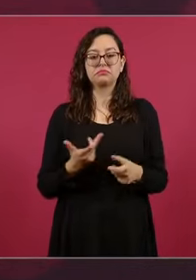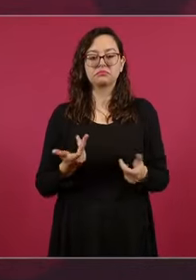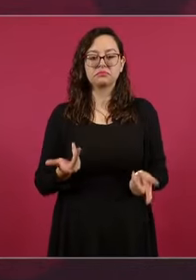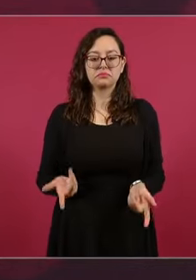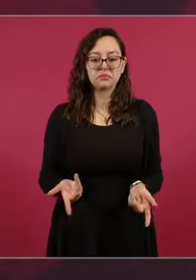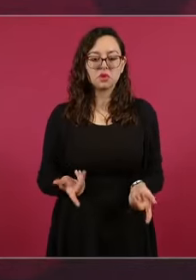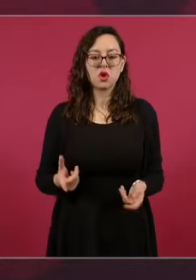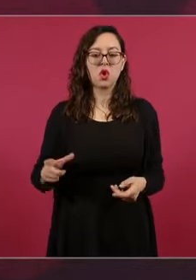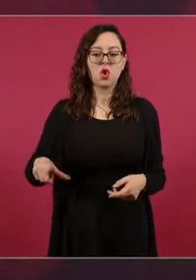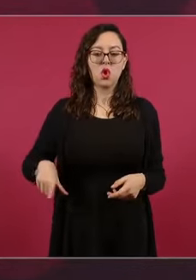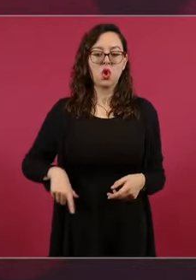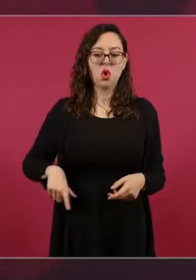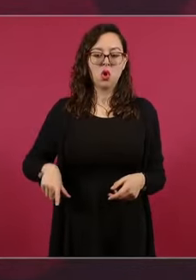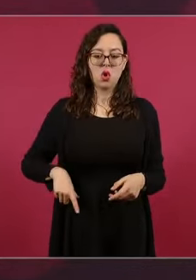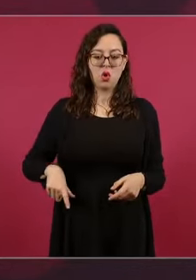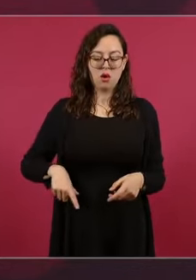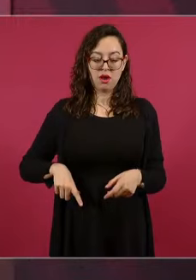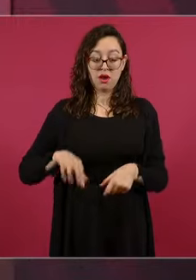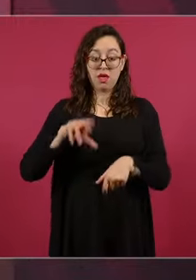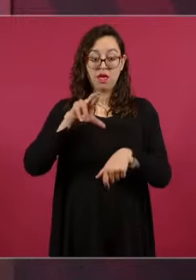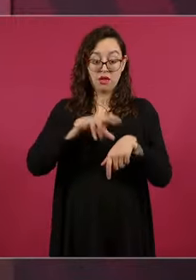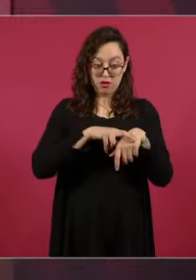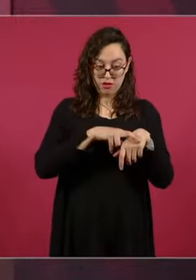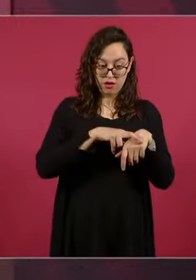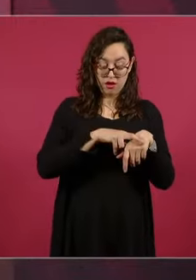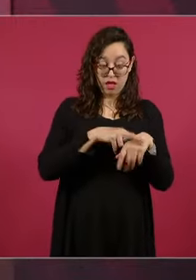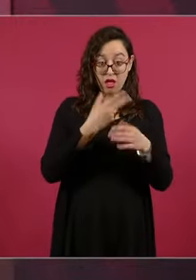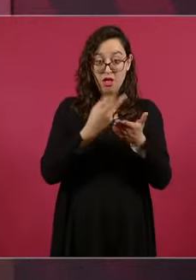gobernadores manejaban aduanas